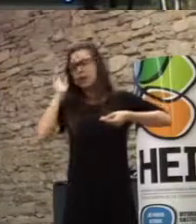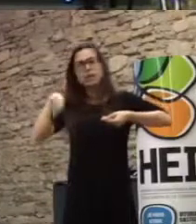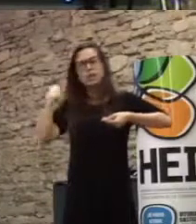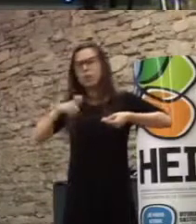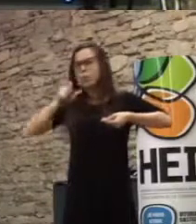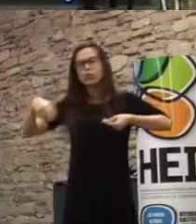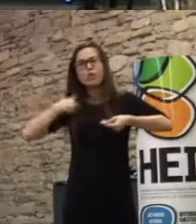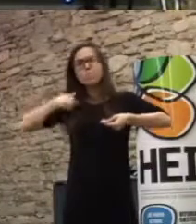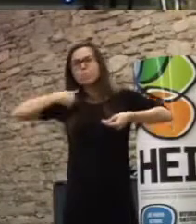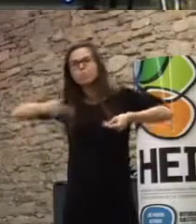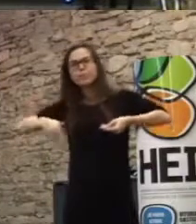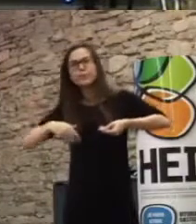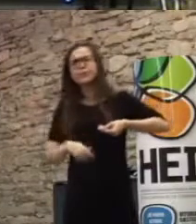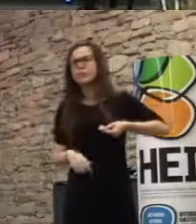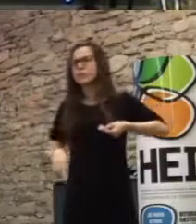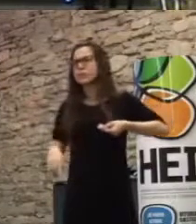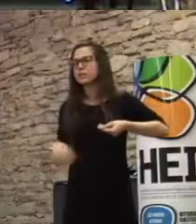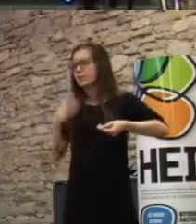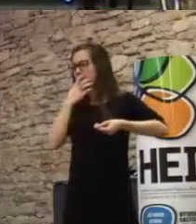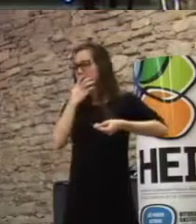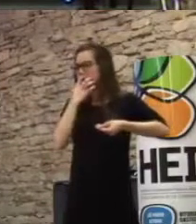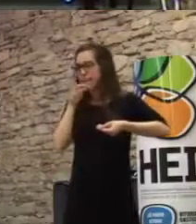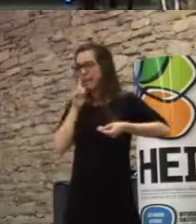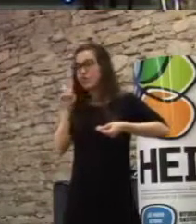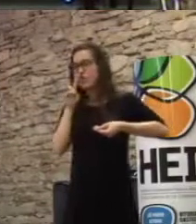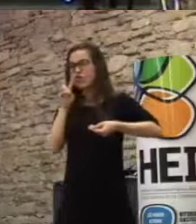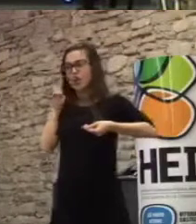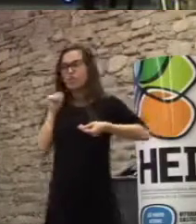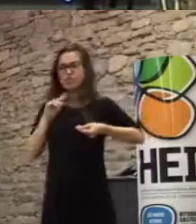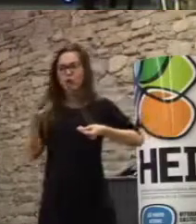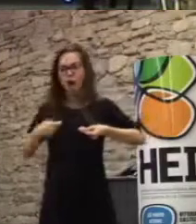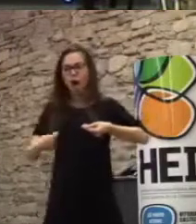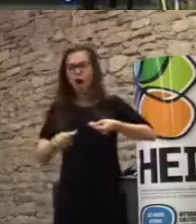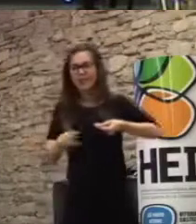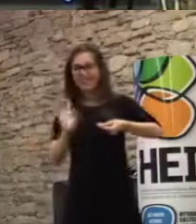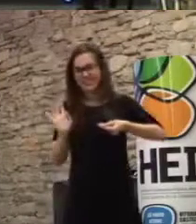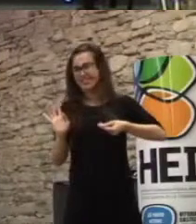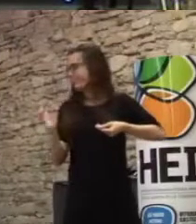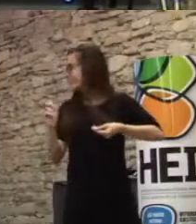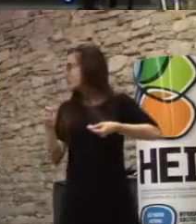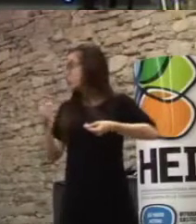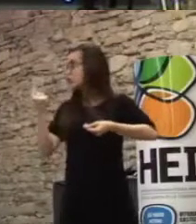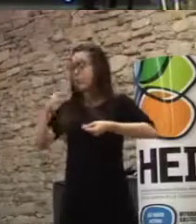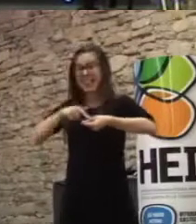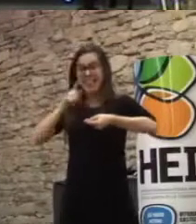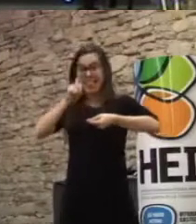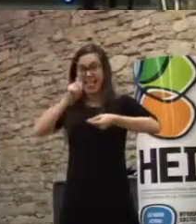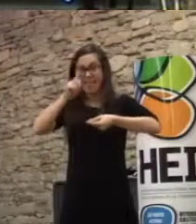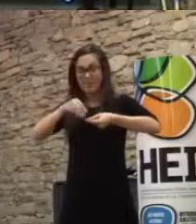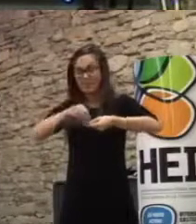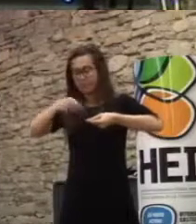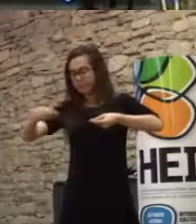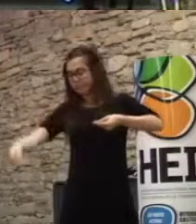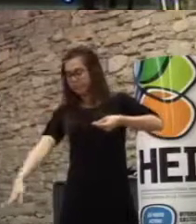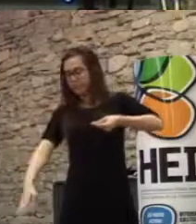gente se pierde entonces es por si acaso yo tengo vista de lince y he visto vuestras cartas o lo que sea quitamos el trocito de arriba el todo lo quitamos sí y lo dejáis